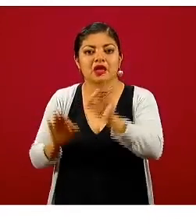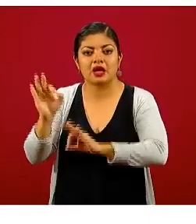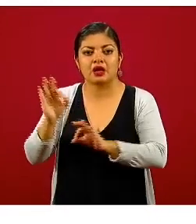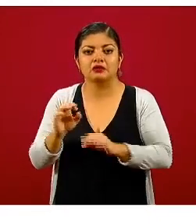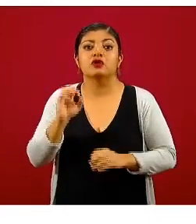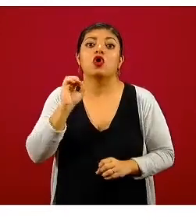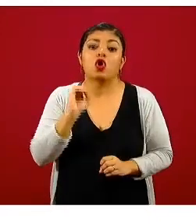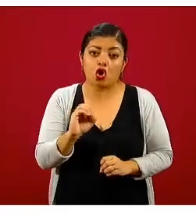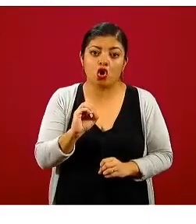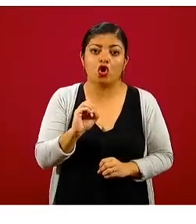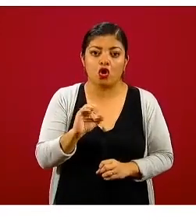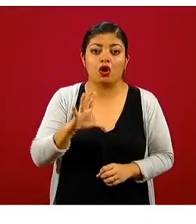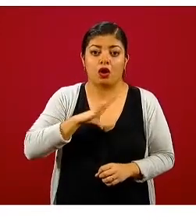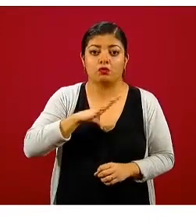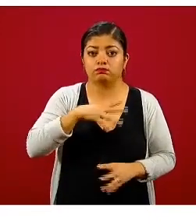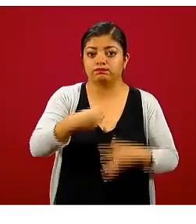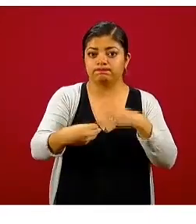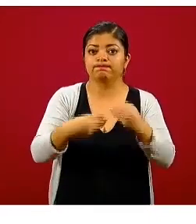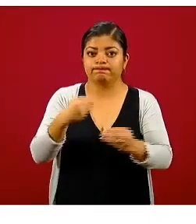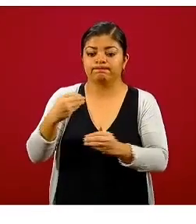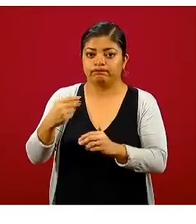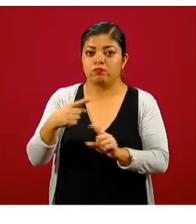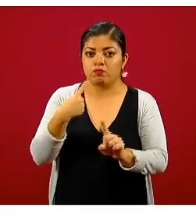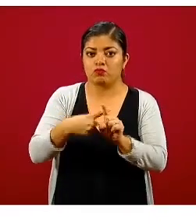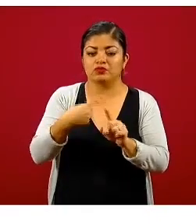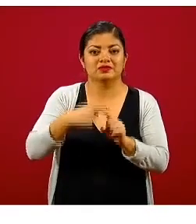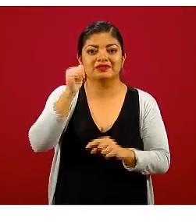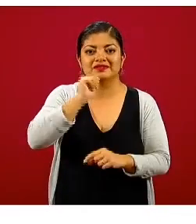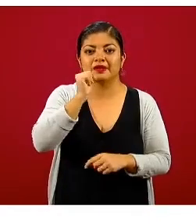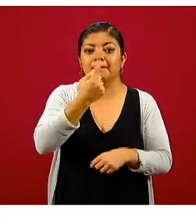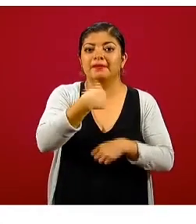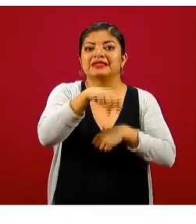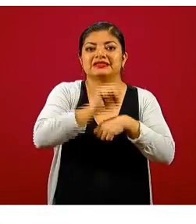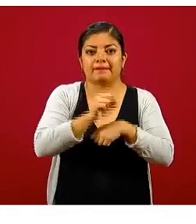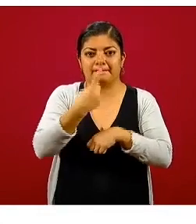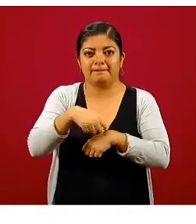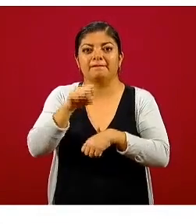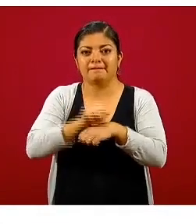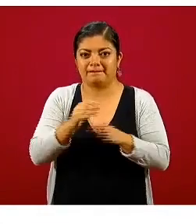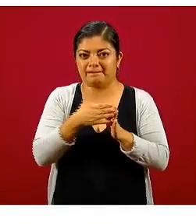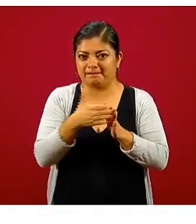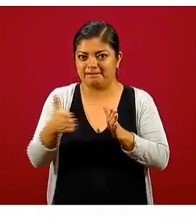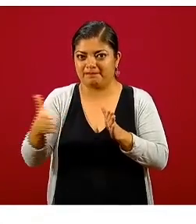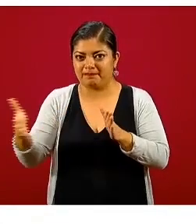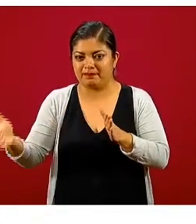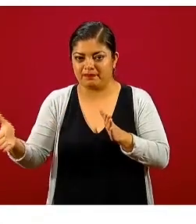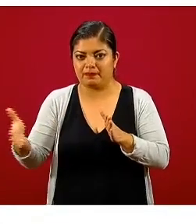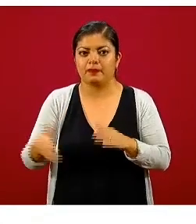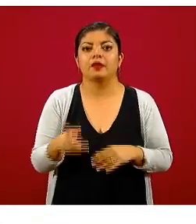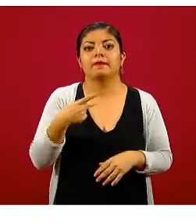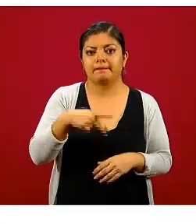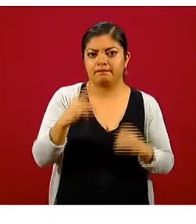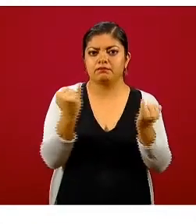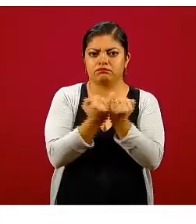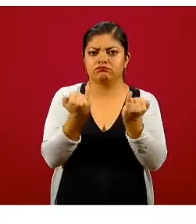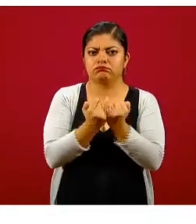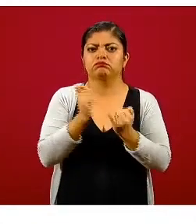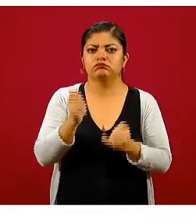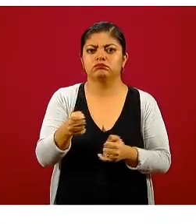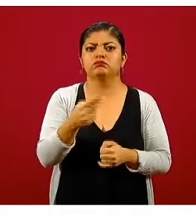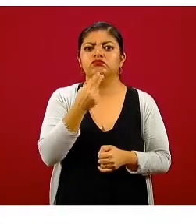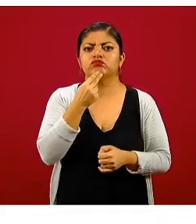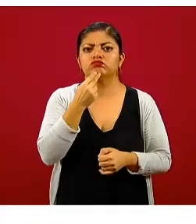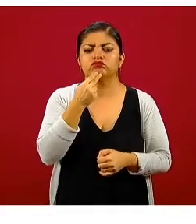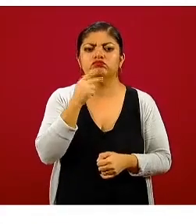el índice de positividad por semana epidemiológica, pero también distribuido un poco en función